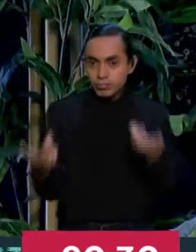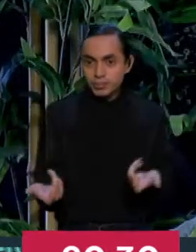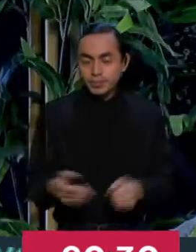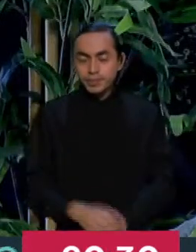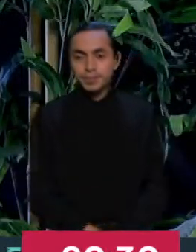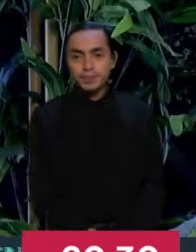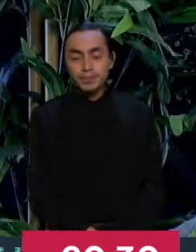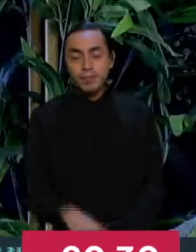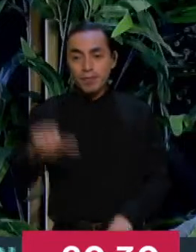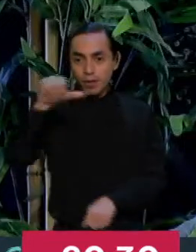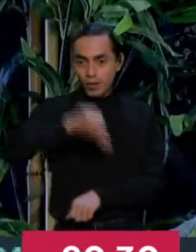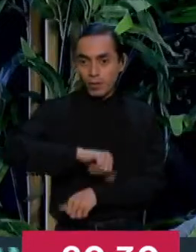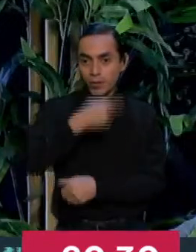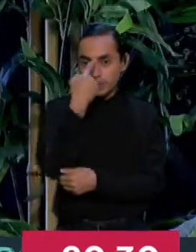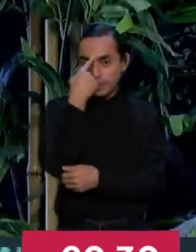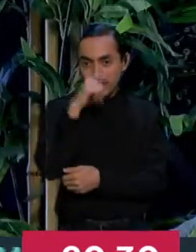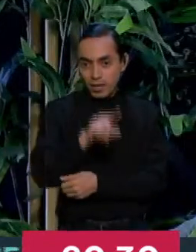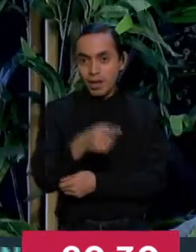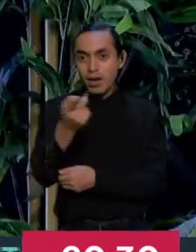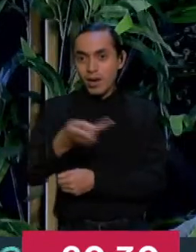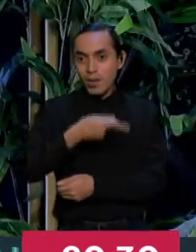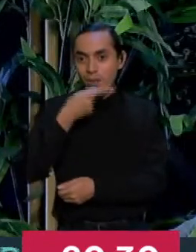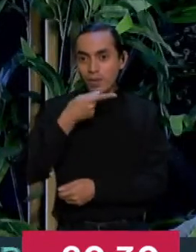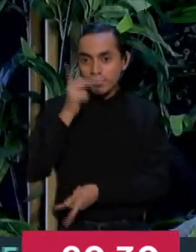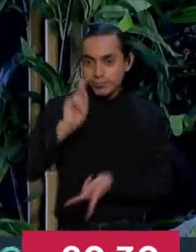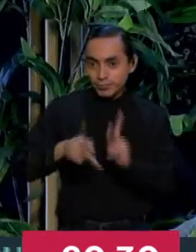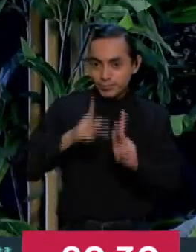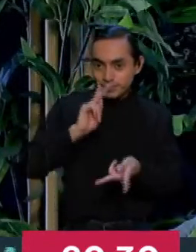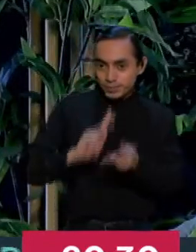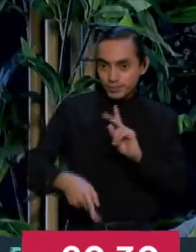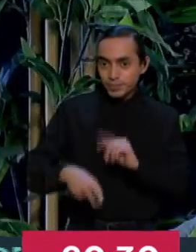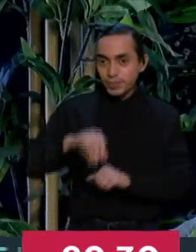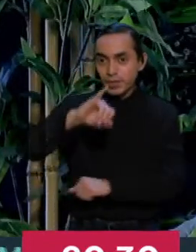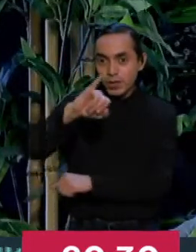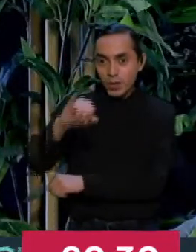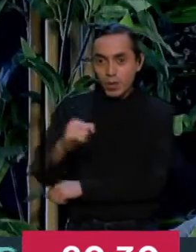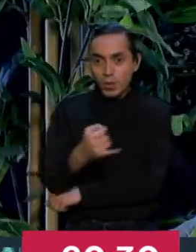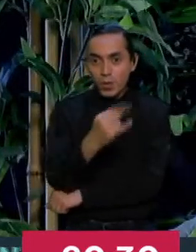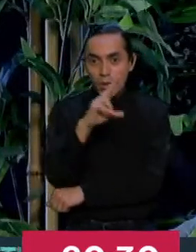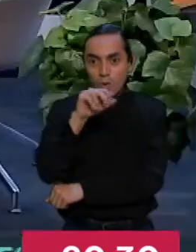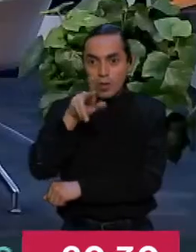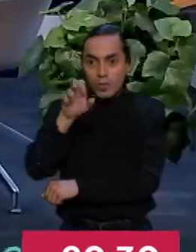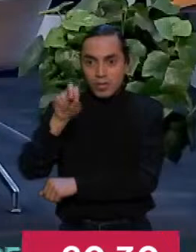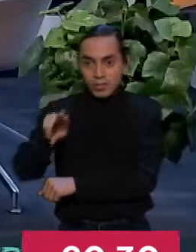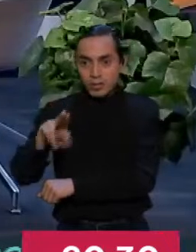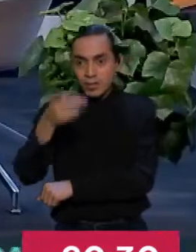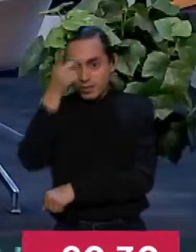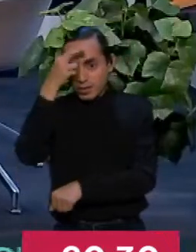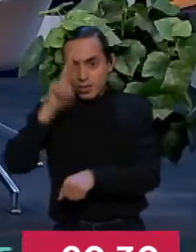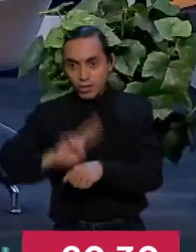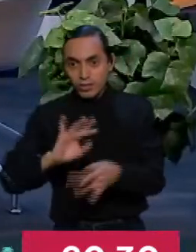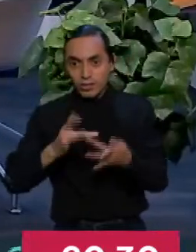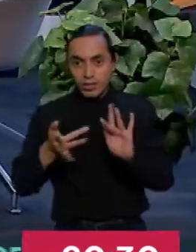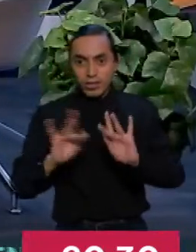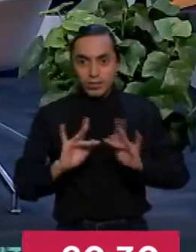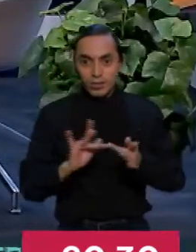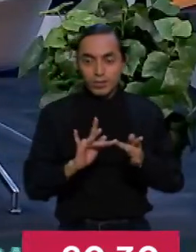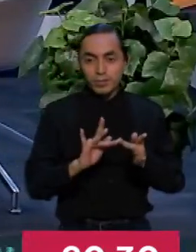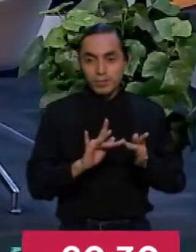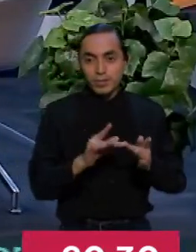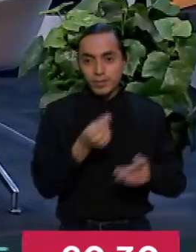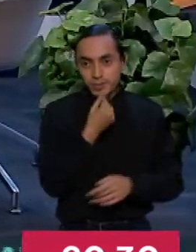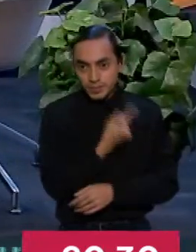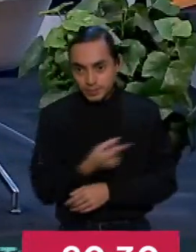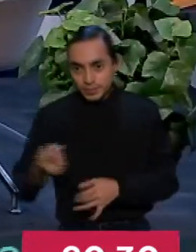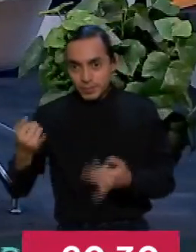vulnerable. El día de hoy, para tener esta conversación, está con nosotros Juan Martín Pérez García, director de Tejiendo Redes Infancias, y la maestra Luis